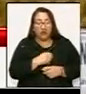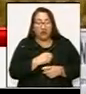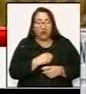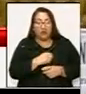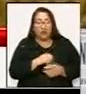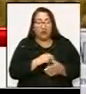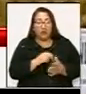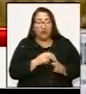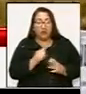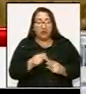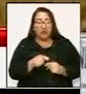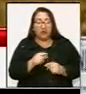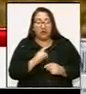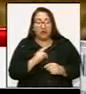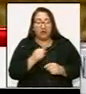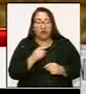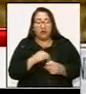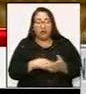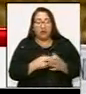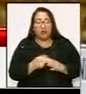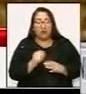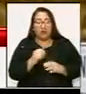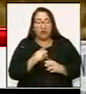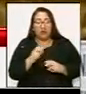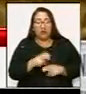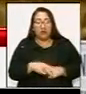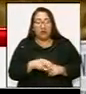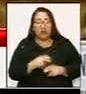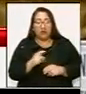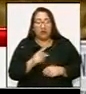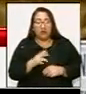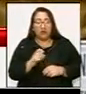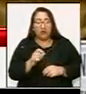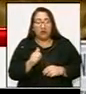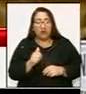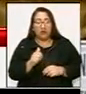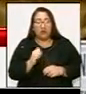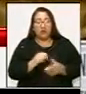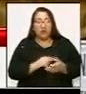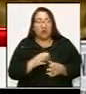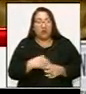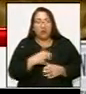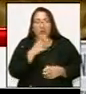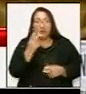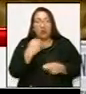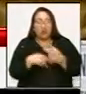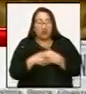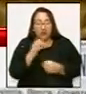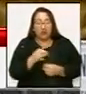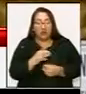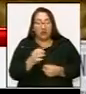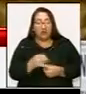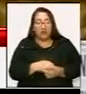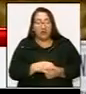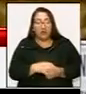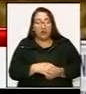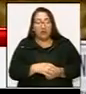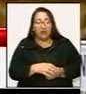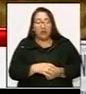fraca al ministro de Transportes mientras los puentes se caían y las carreteras se hundían. No sé si ya regresó, no sé si dejó el frac, si lo alquiló, lo